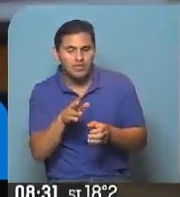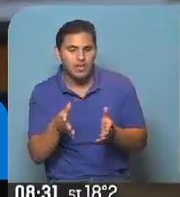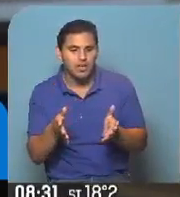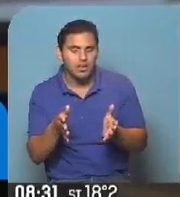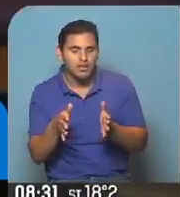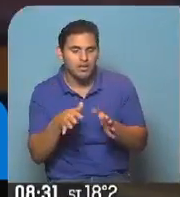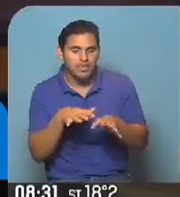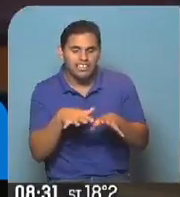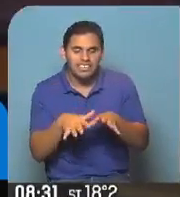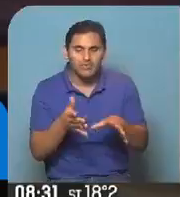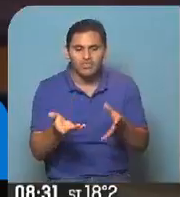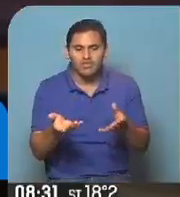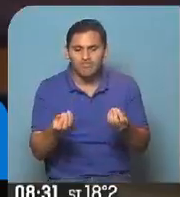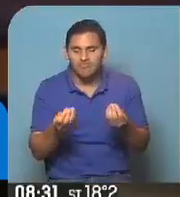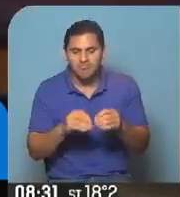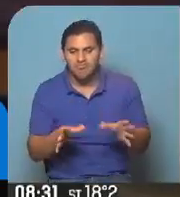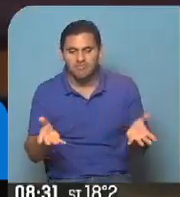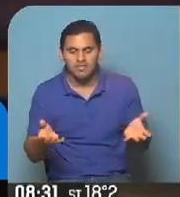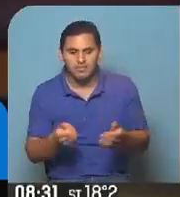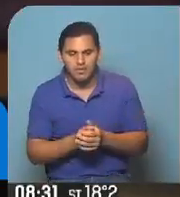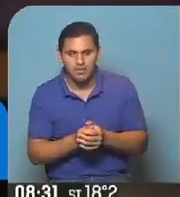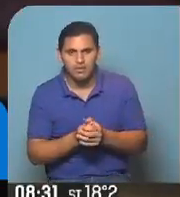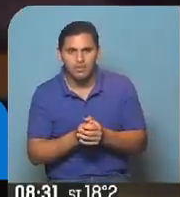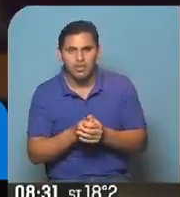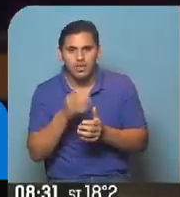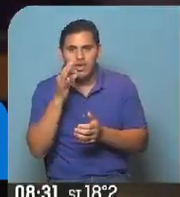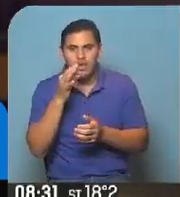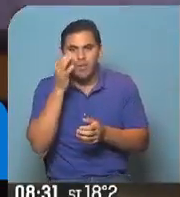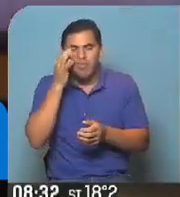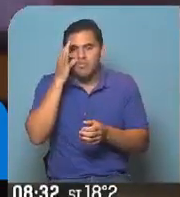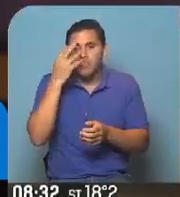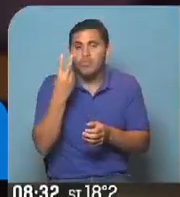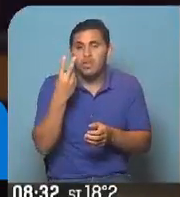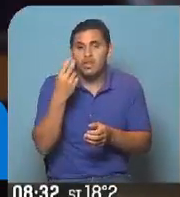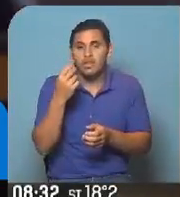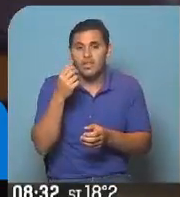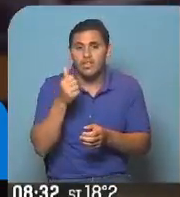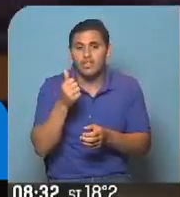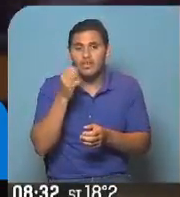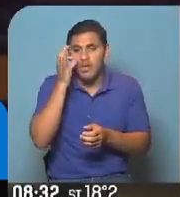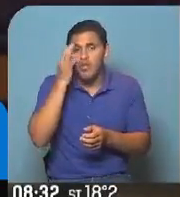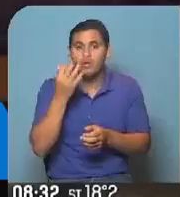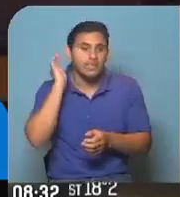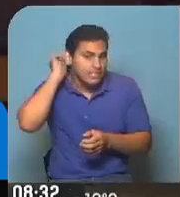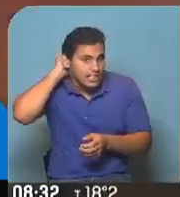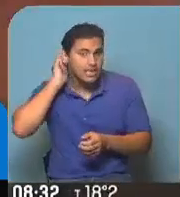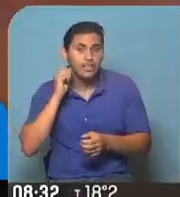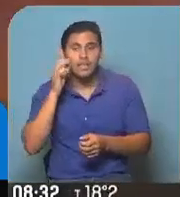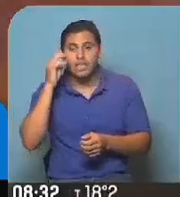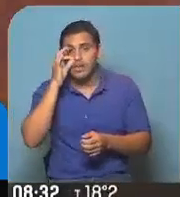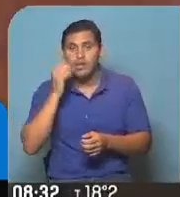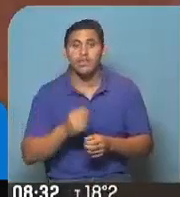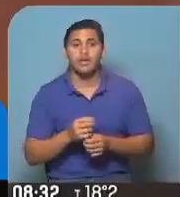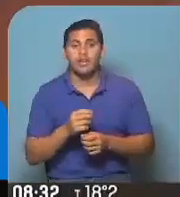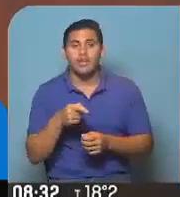misión cambiemos cuando durante el 2016 2017 duplicó la cantidad de pesos en la economía y por lo tanto se le